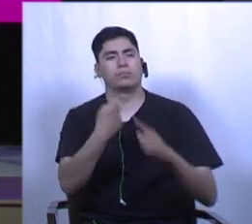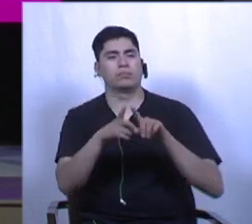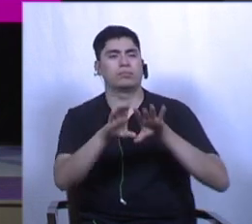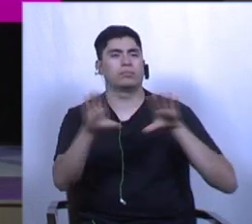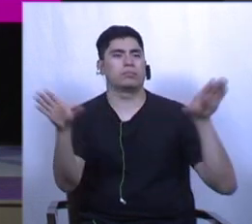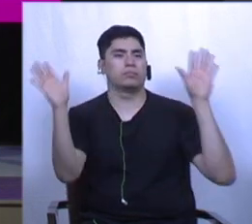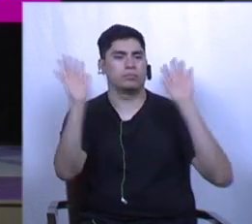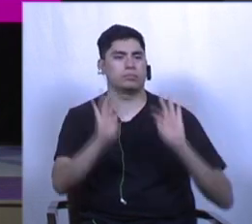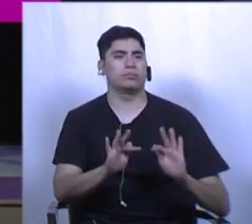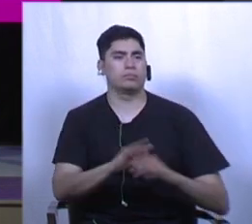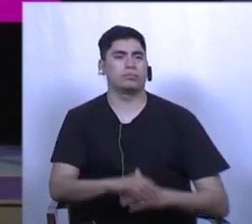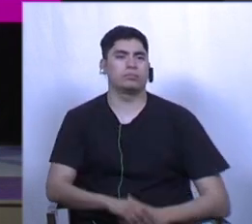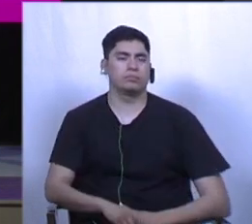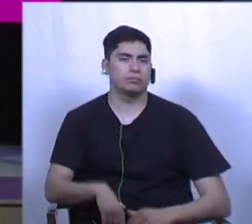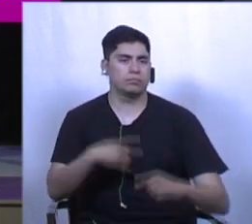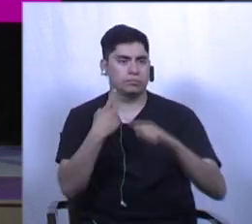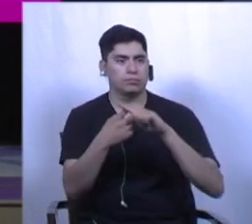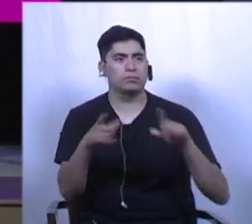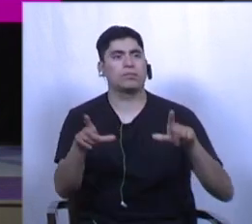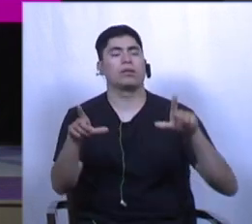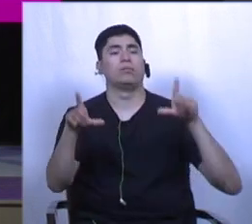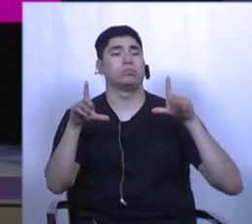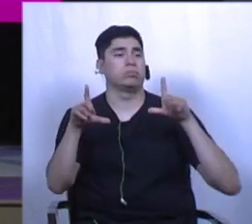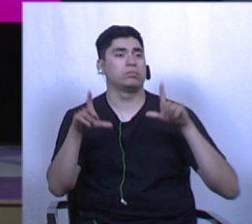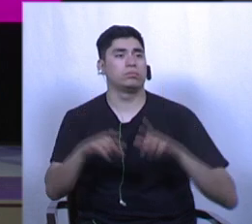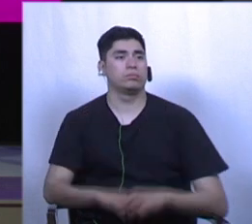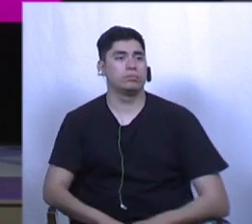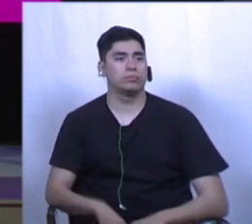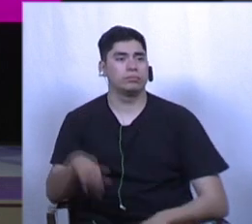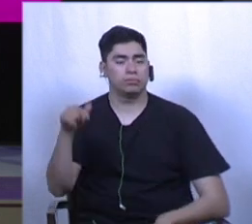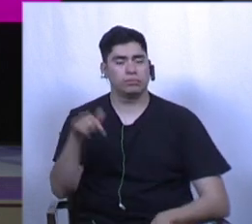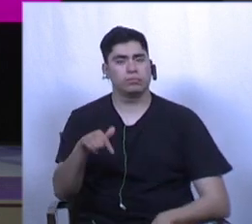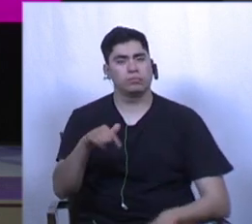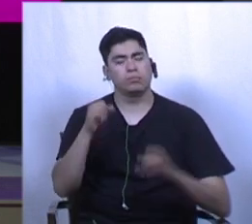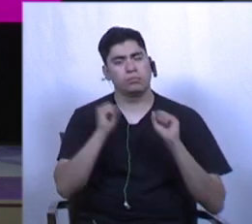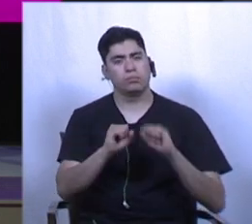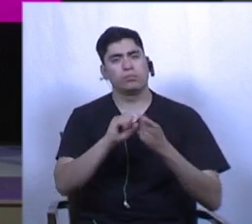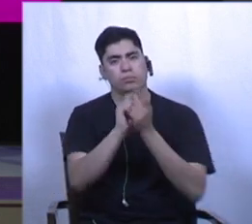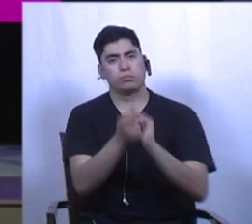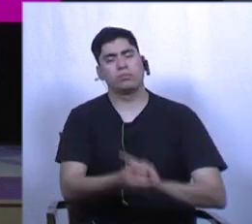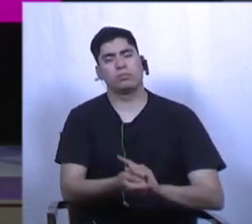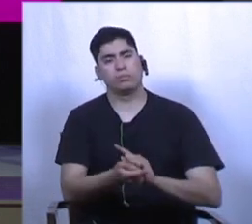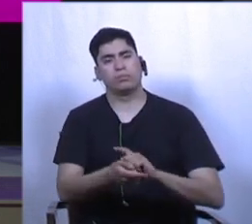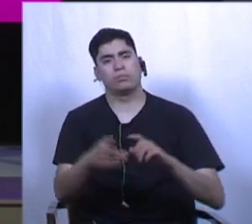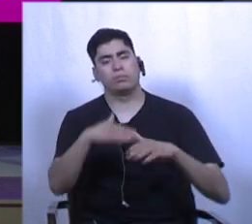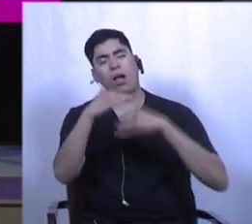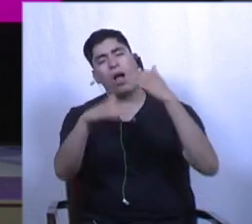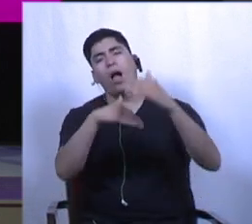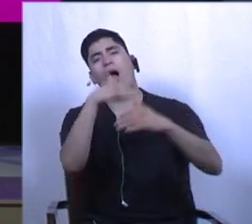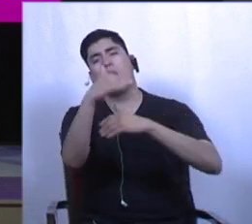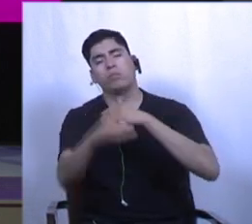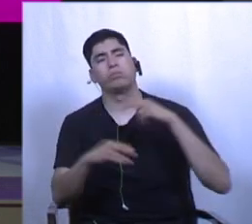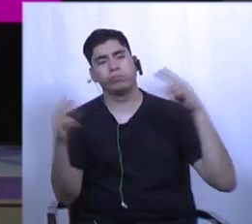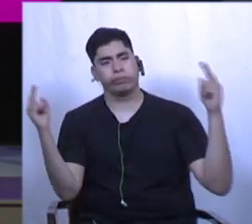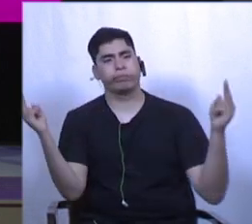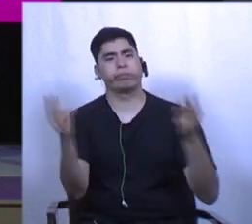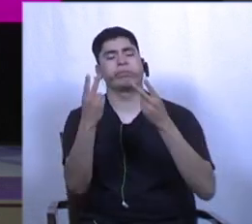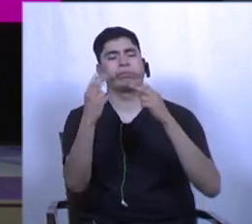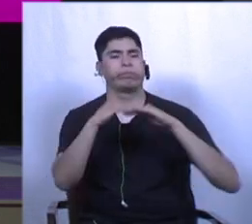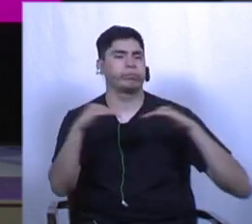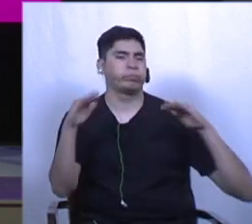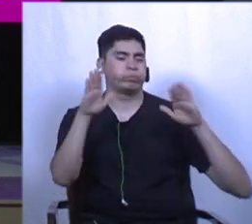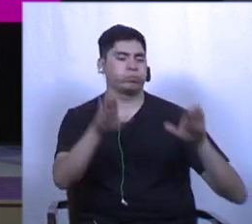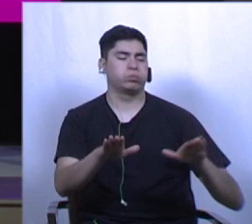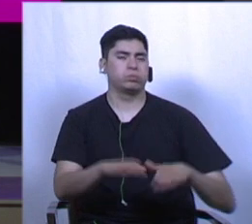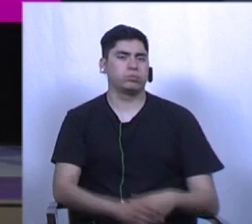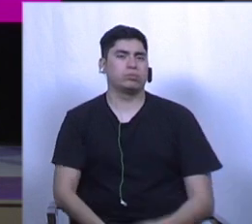funciones. Y lo más sorprendente es que son estos los genes que podemos cambiar. En nuestro ciclo de vida podemos cambiar los genes